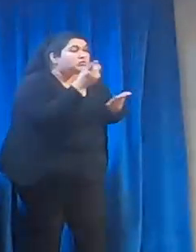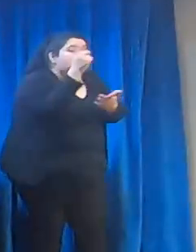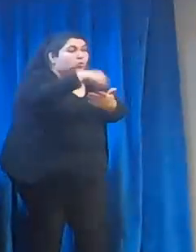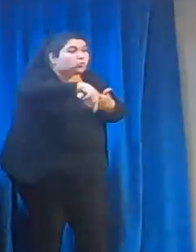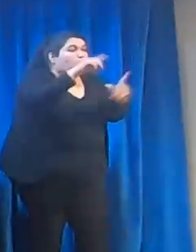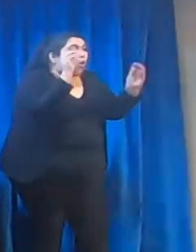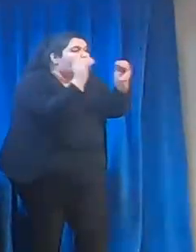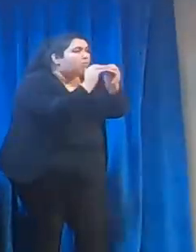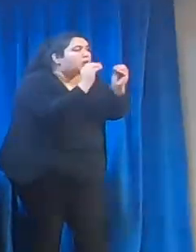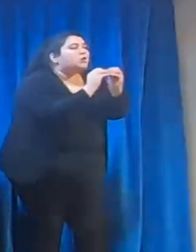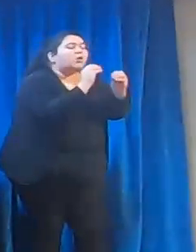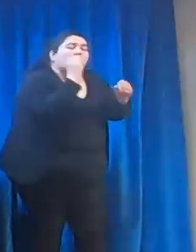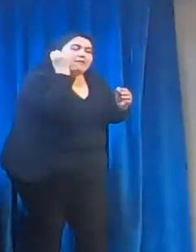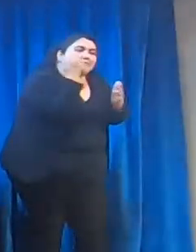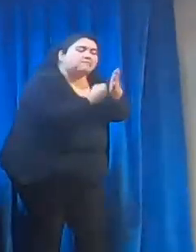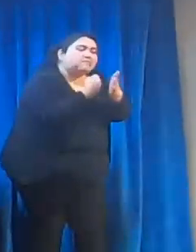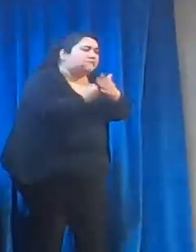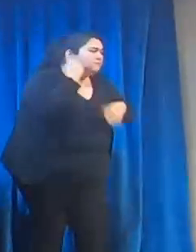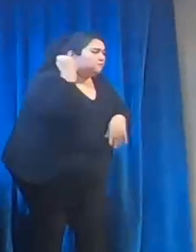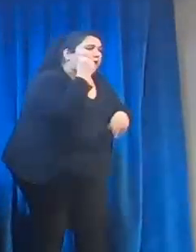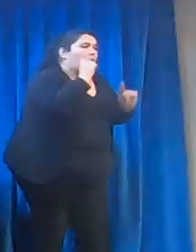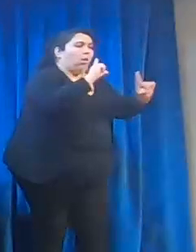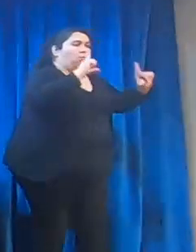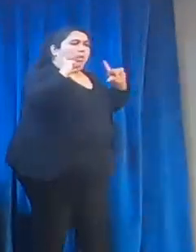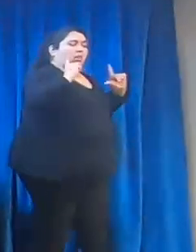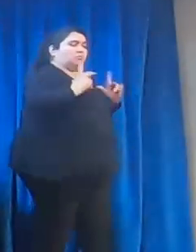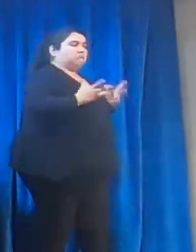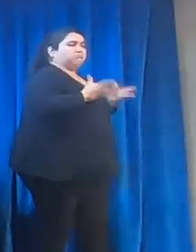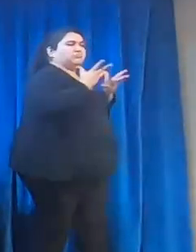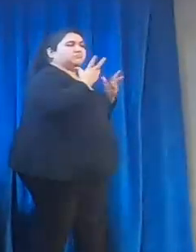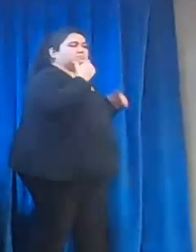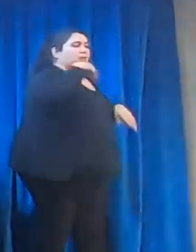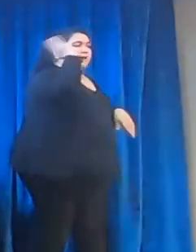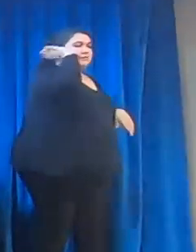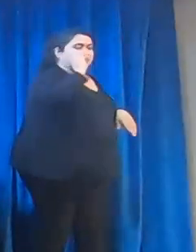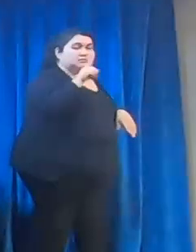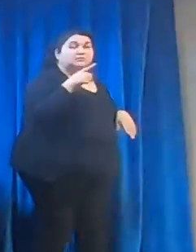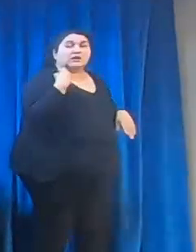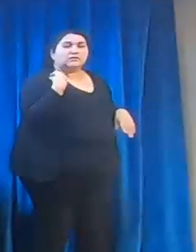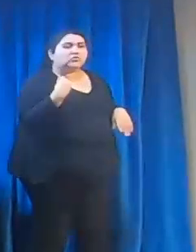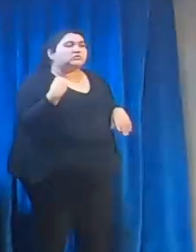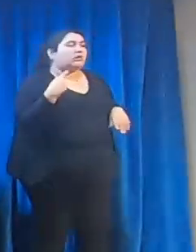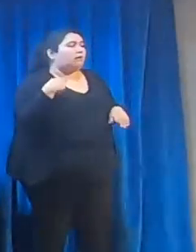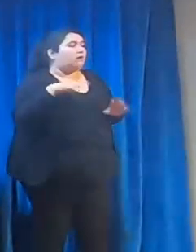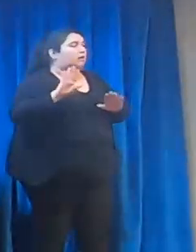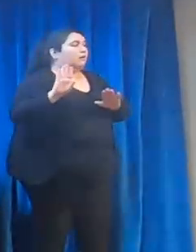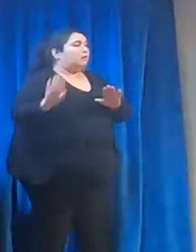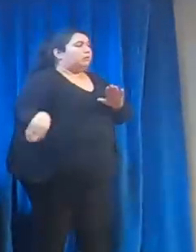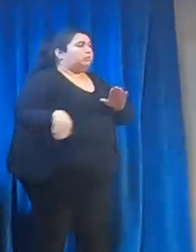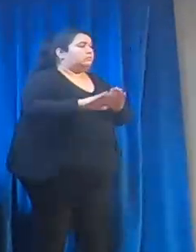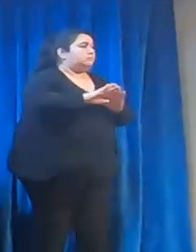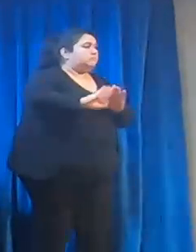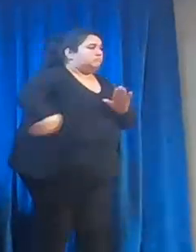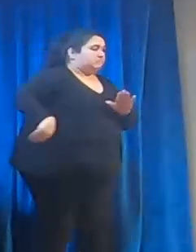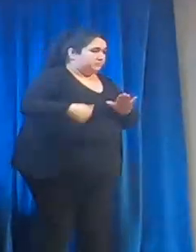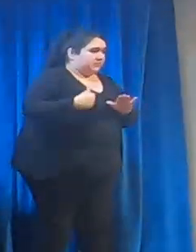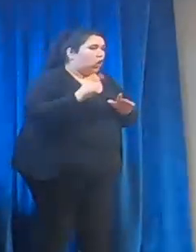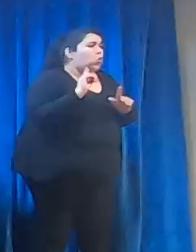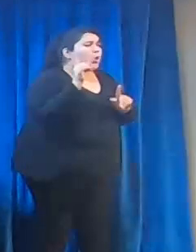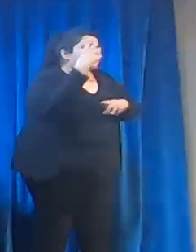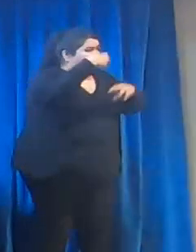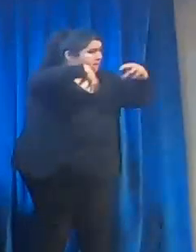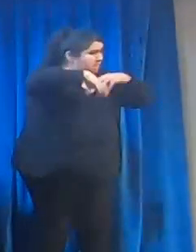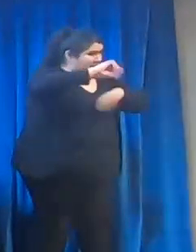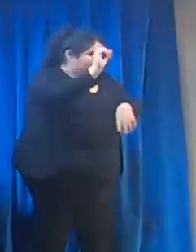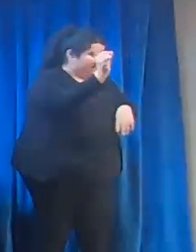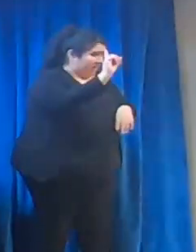por sus compañeros, cueste lo que cueste. Y ese cueste lo que cueste implica avasallar al otro y que no le importe. No es que no sea empático. Yo